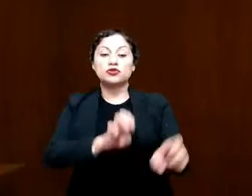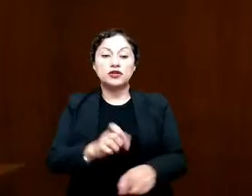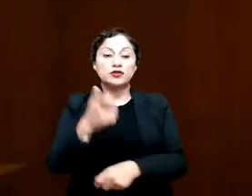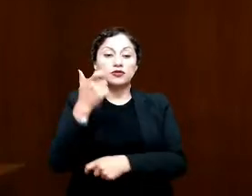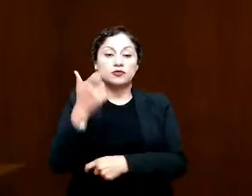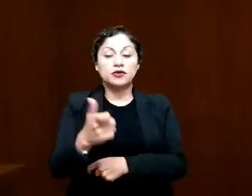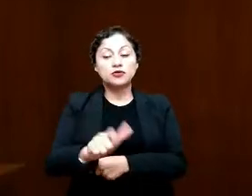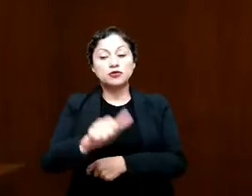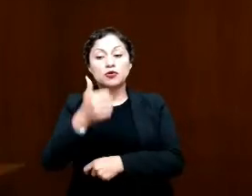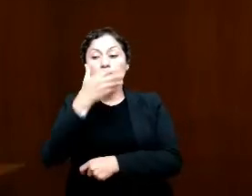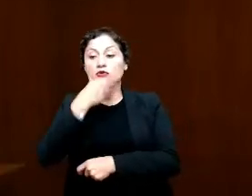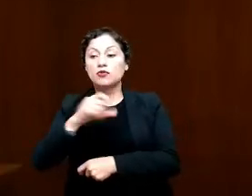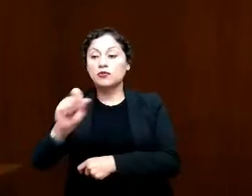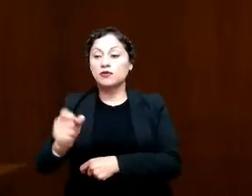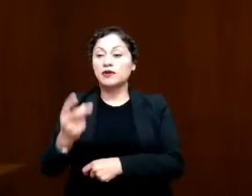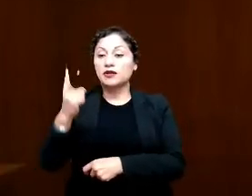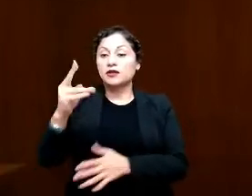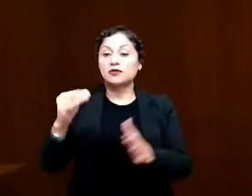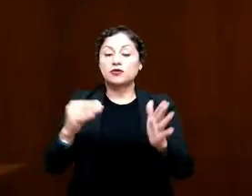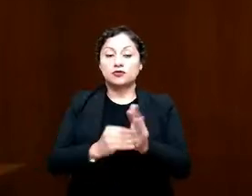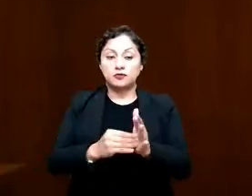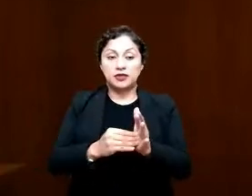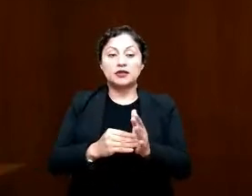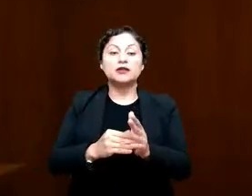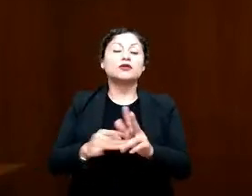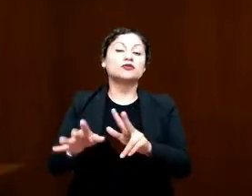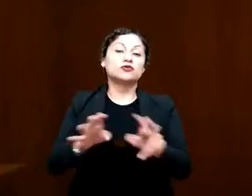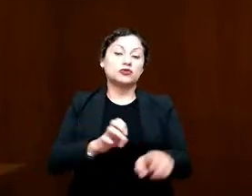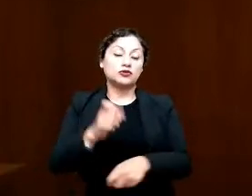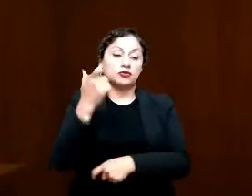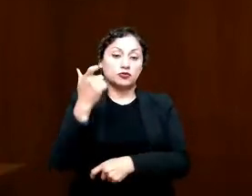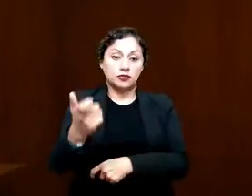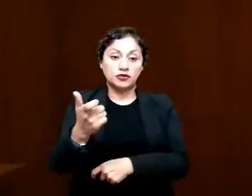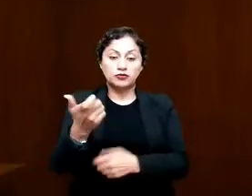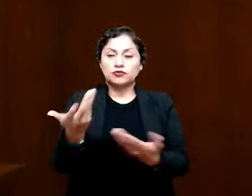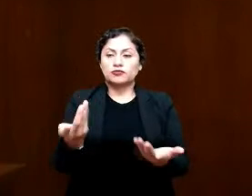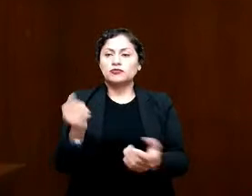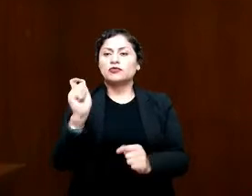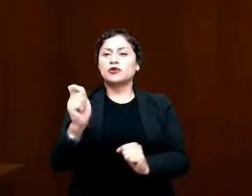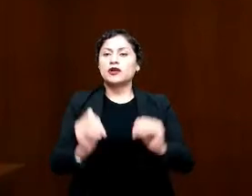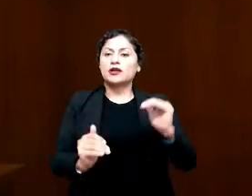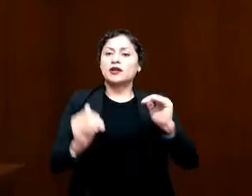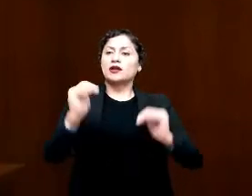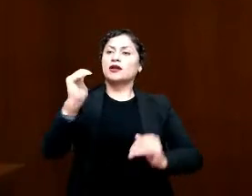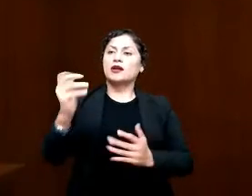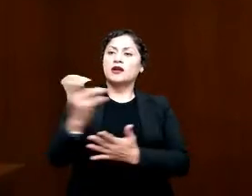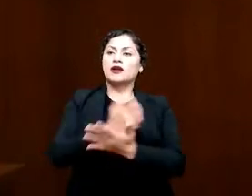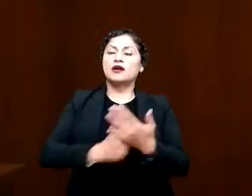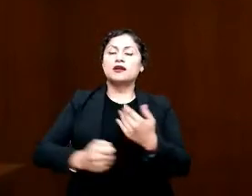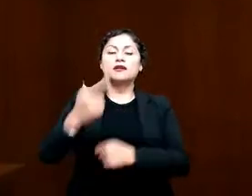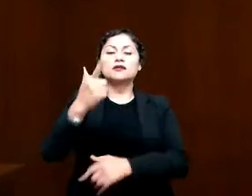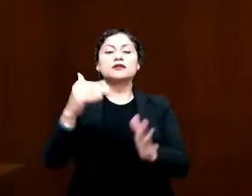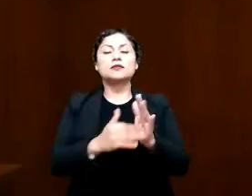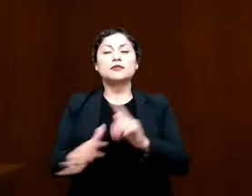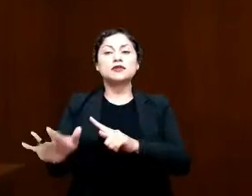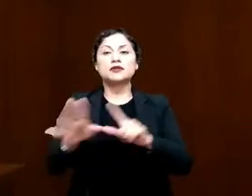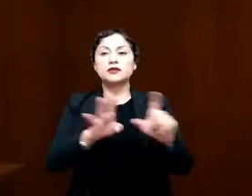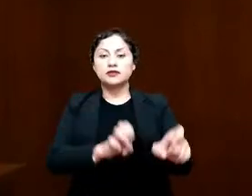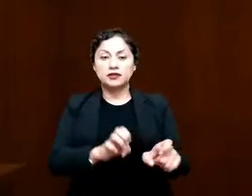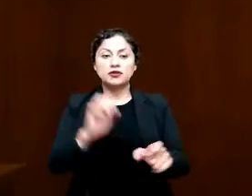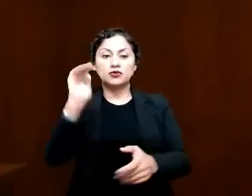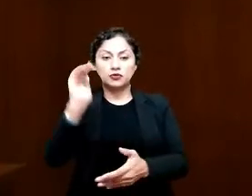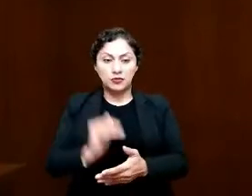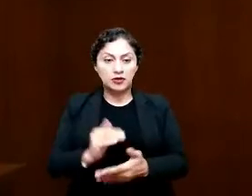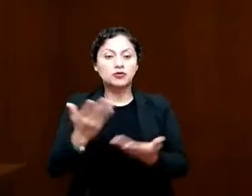de los hombres es de 22.618 pesos. Es decir, ellos ganan 7.758 pesos menos, lo